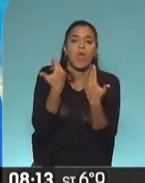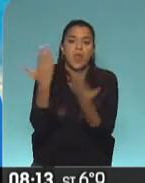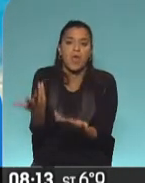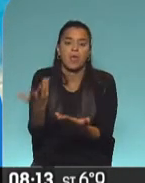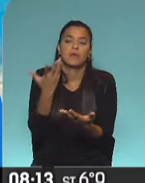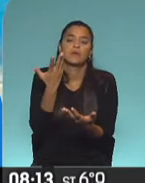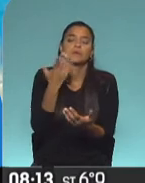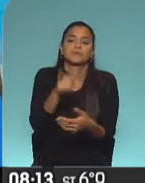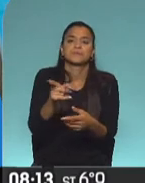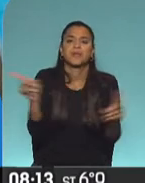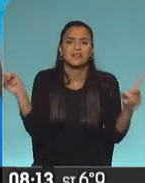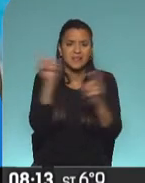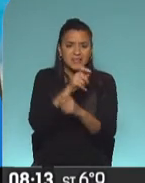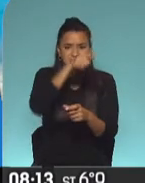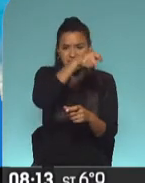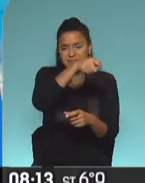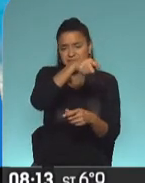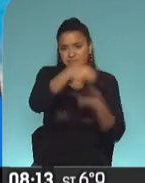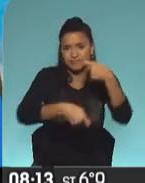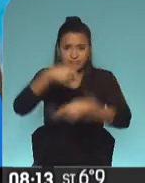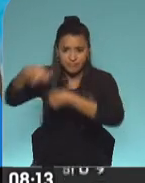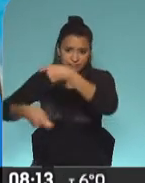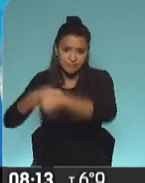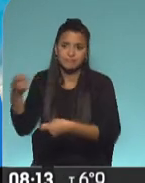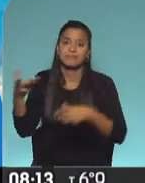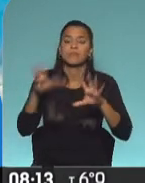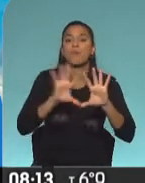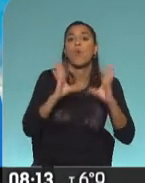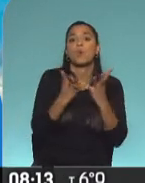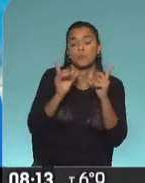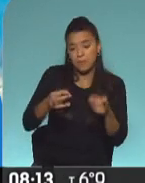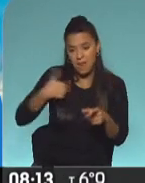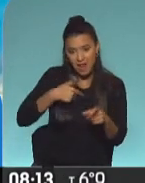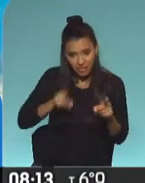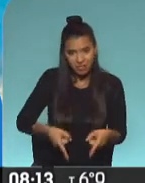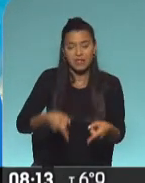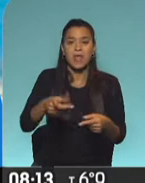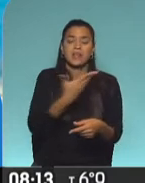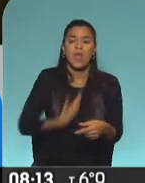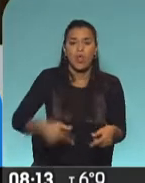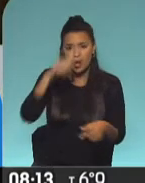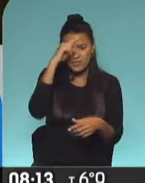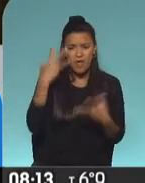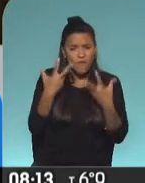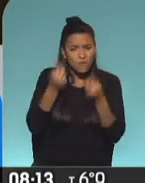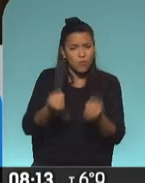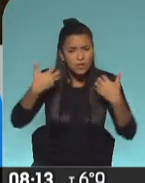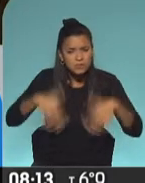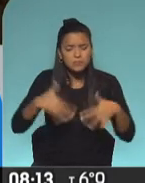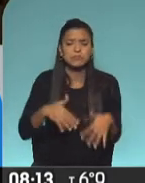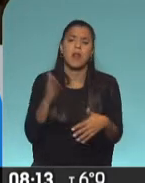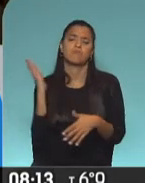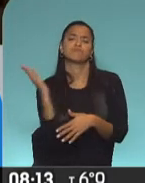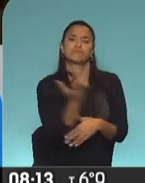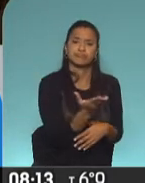que viene enfrentando la humanidad entera y la Argentina también. El Estado Nacional ha hecho un esfuerzo enorme para enfrentar y